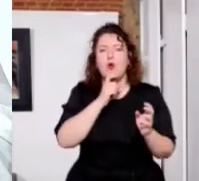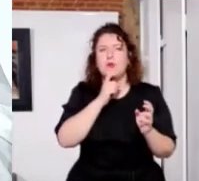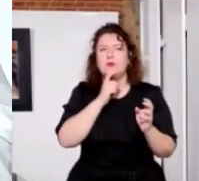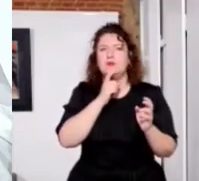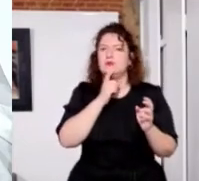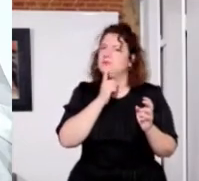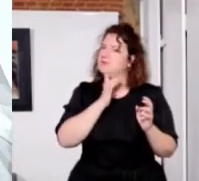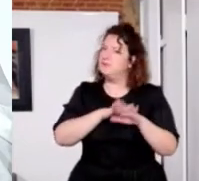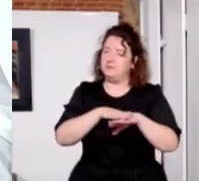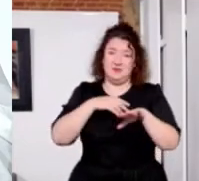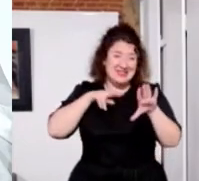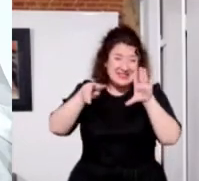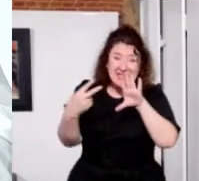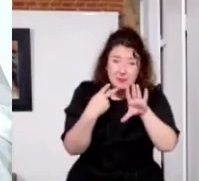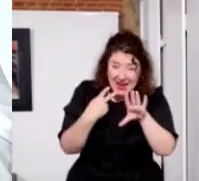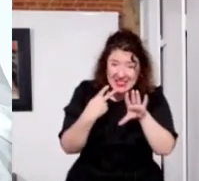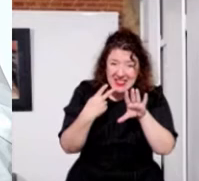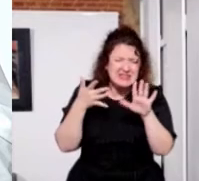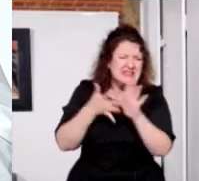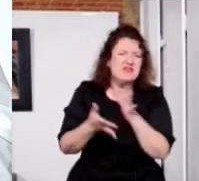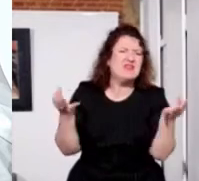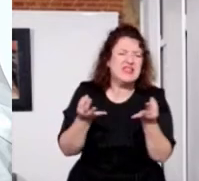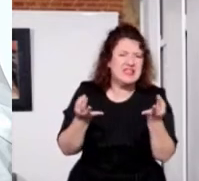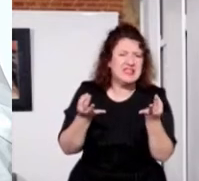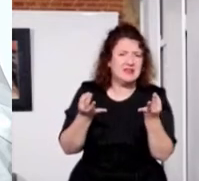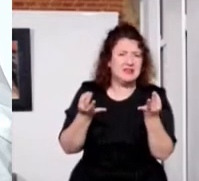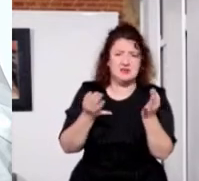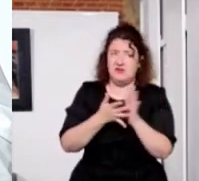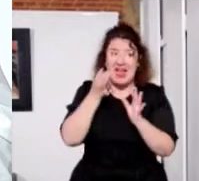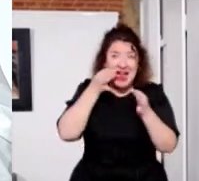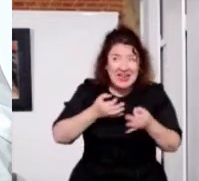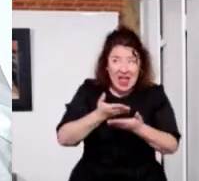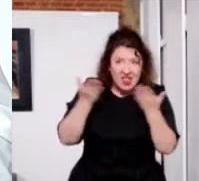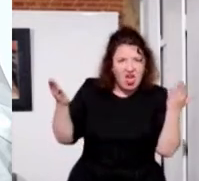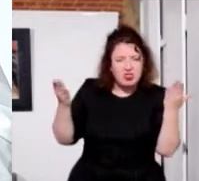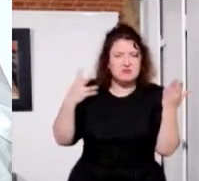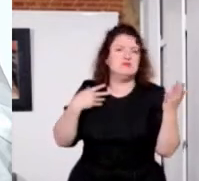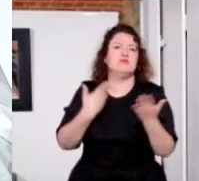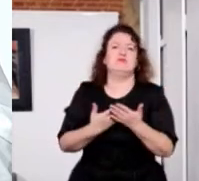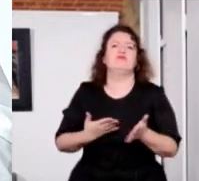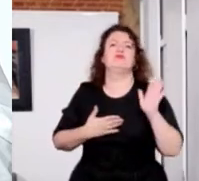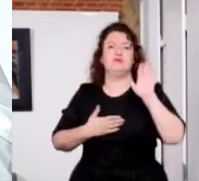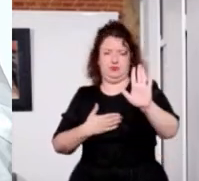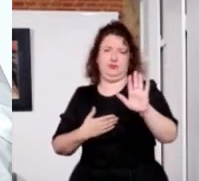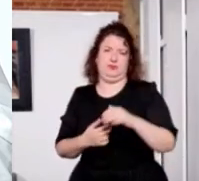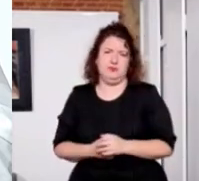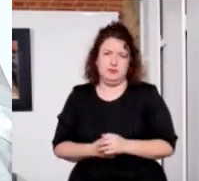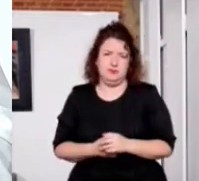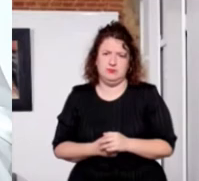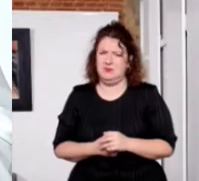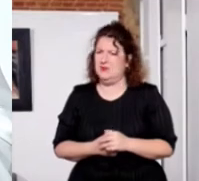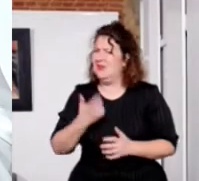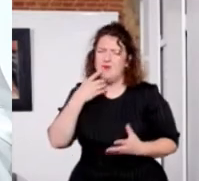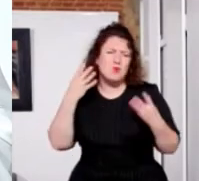dije, transparencia en el tercer sector, transparentar la realidad. La realidad de tanta